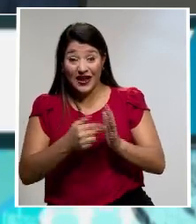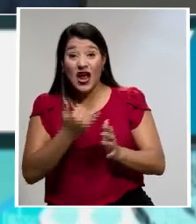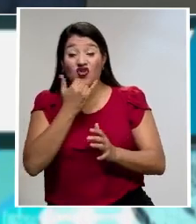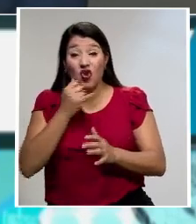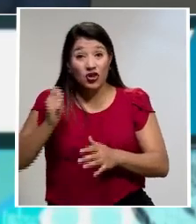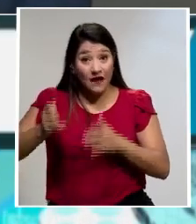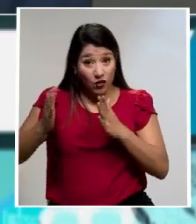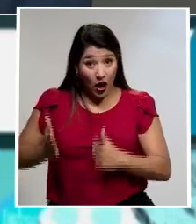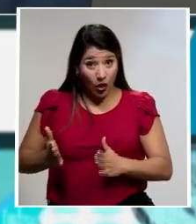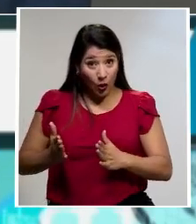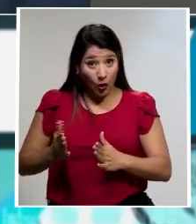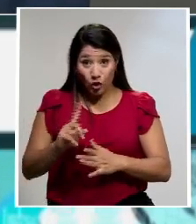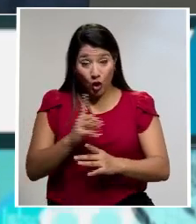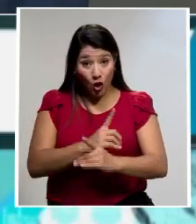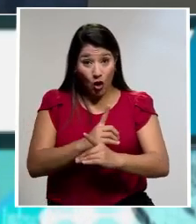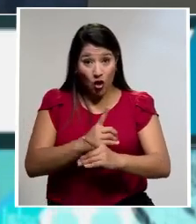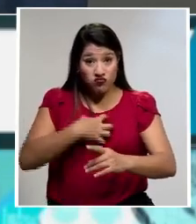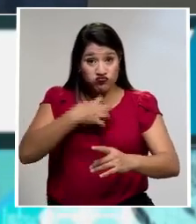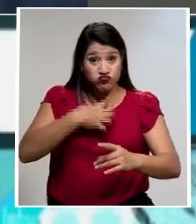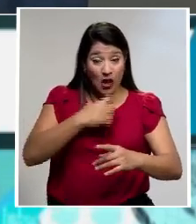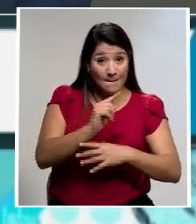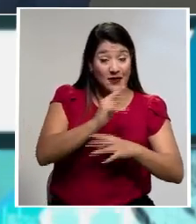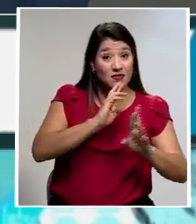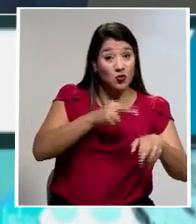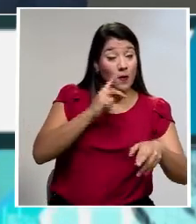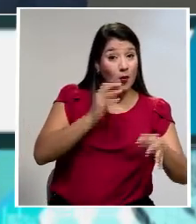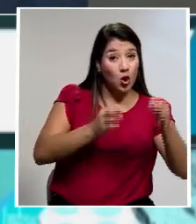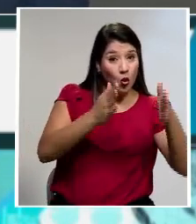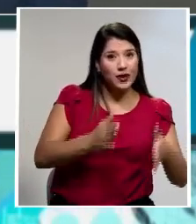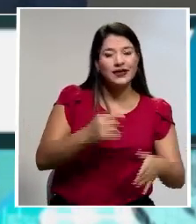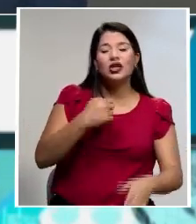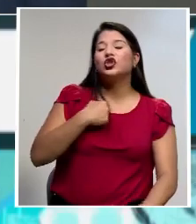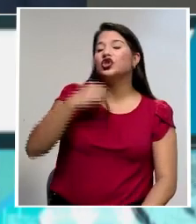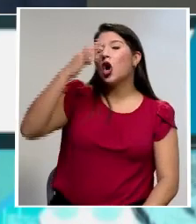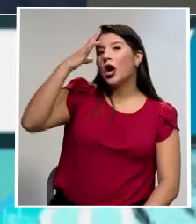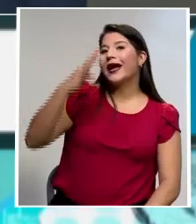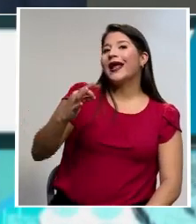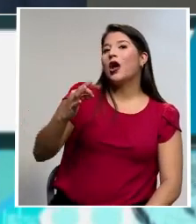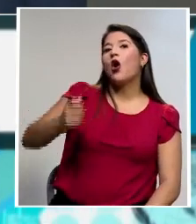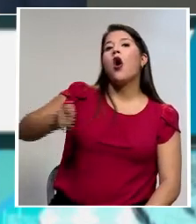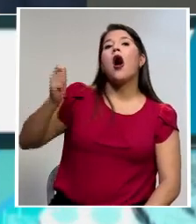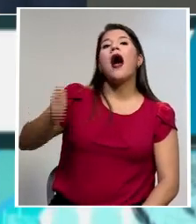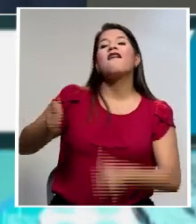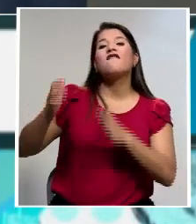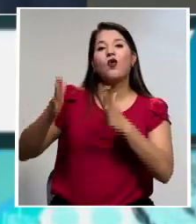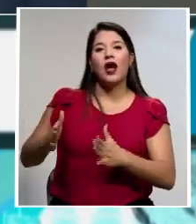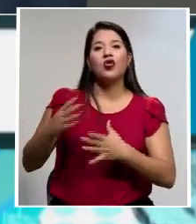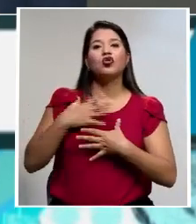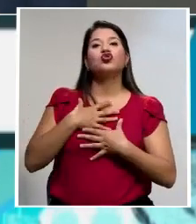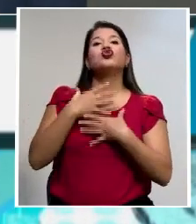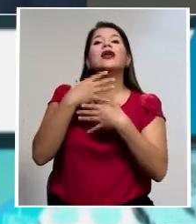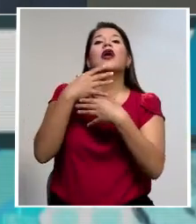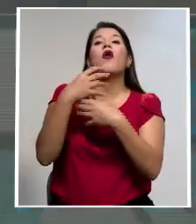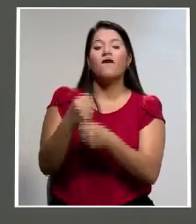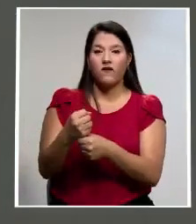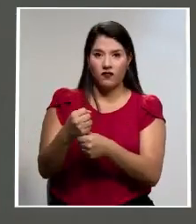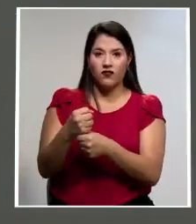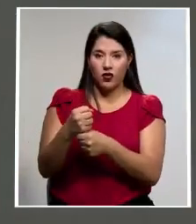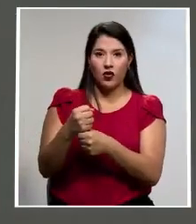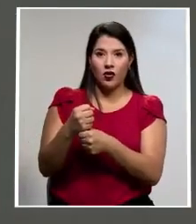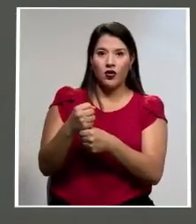A ver, creo que la defensa se confió en que efectivamente la resolución en lo atinente